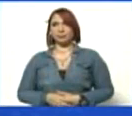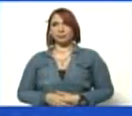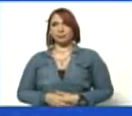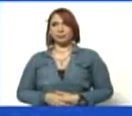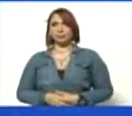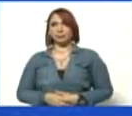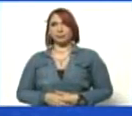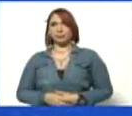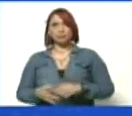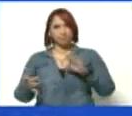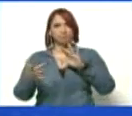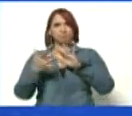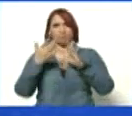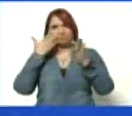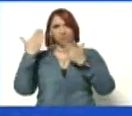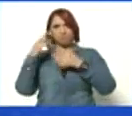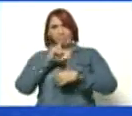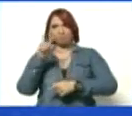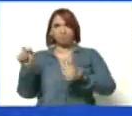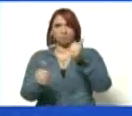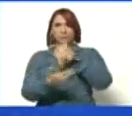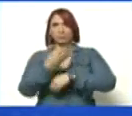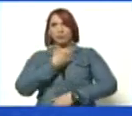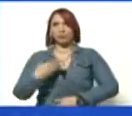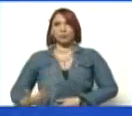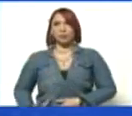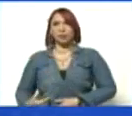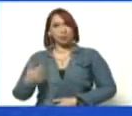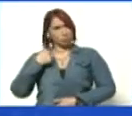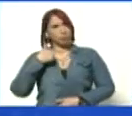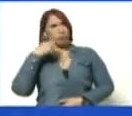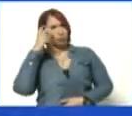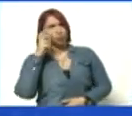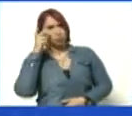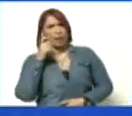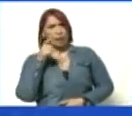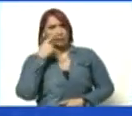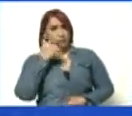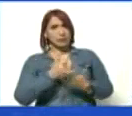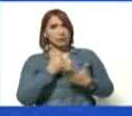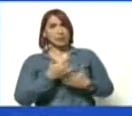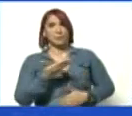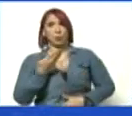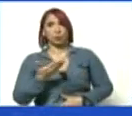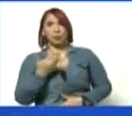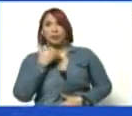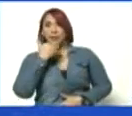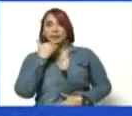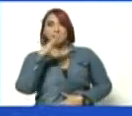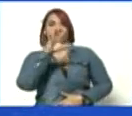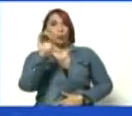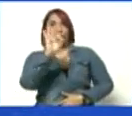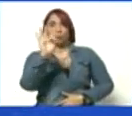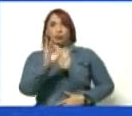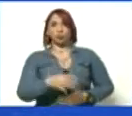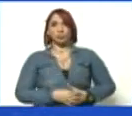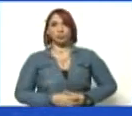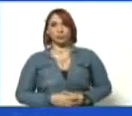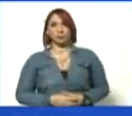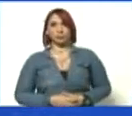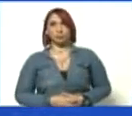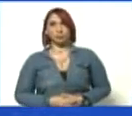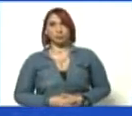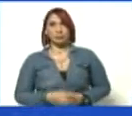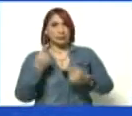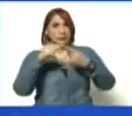Adelante, vicepresidenta. Bien, los estaba escuchando. Fíjense ustedes qué importante. Casi el 50% de la oferta